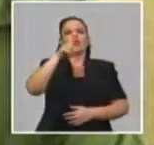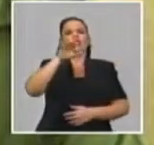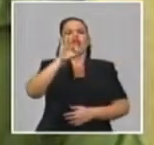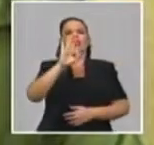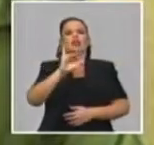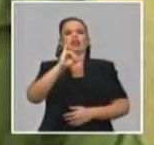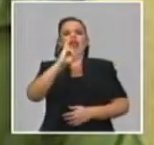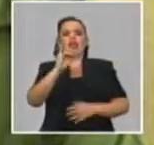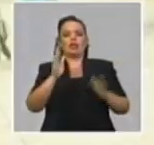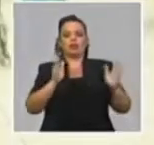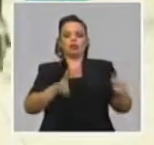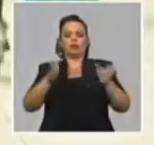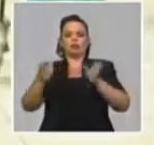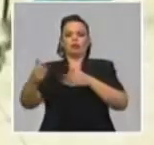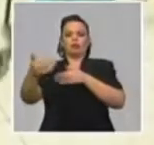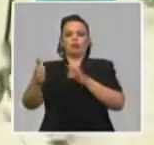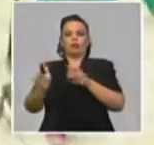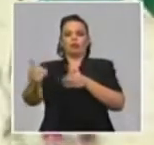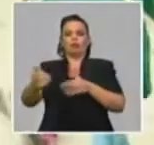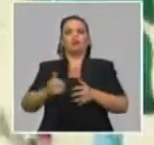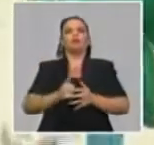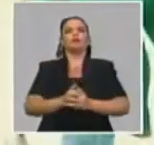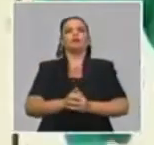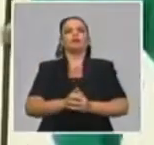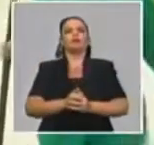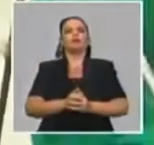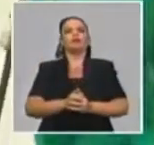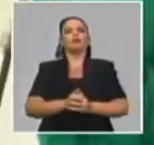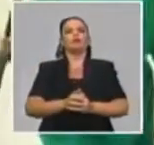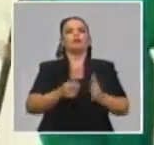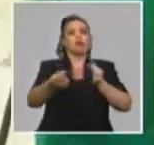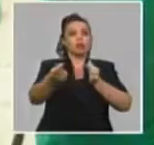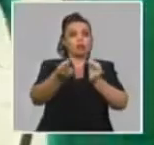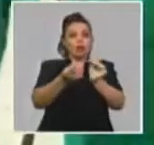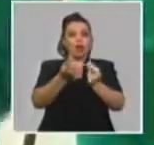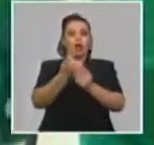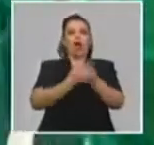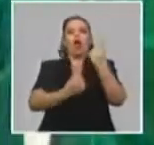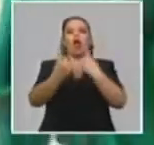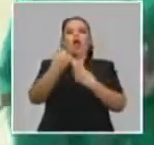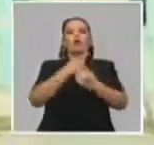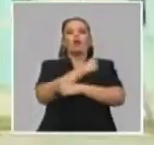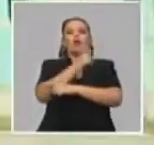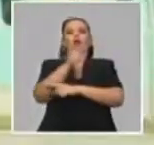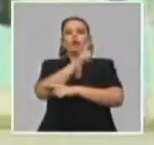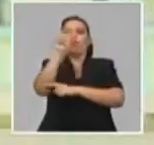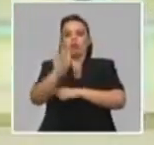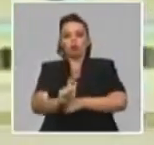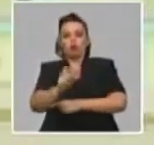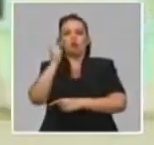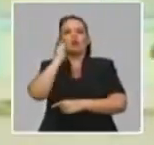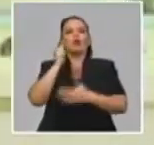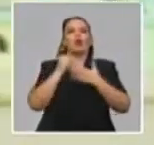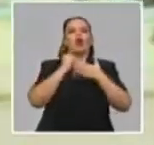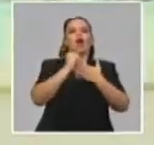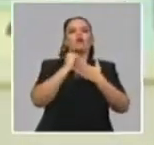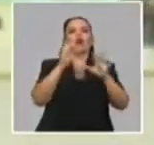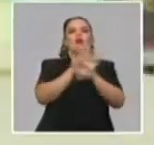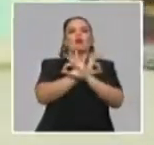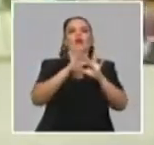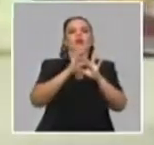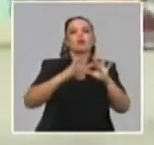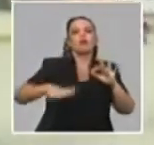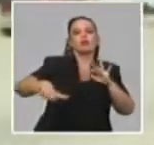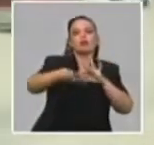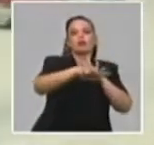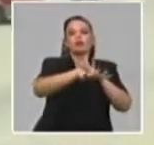dividido en 13 circunscripciones. Muy cerca de este lugar, algunos profesores desenvuelven también las tareas de higienización y asistencia de enfermería